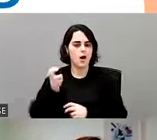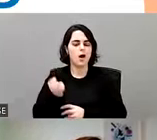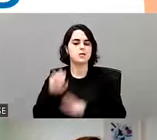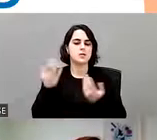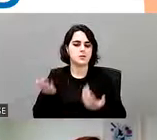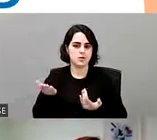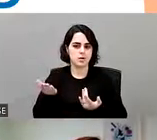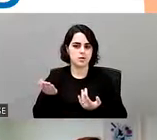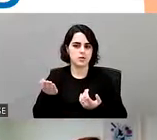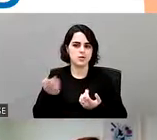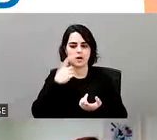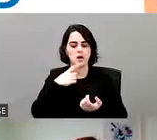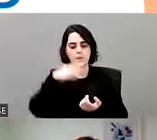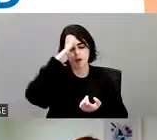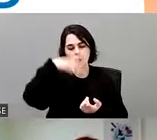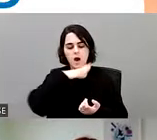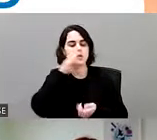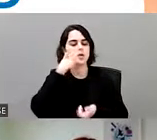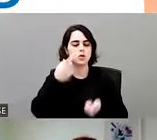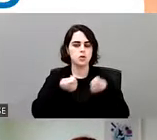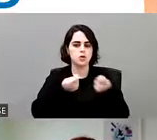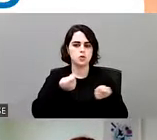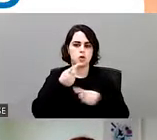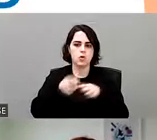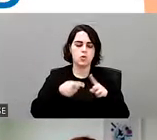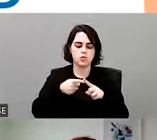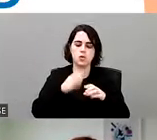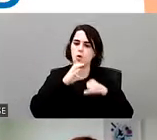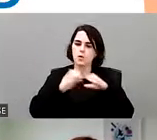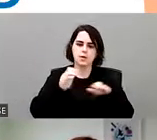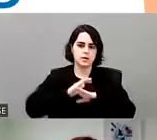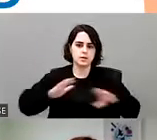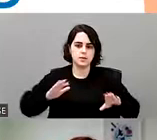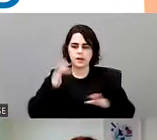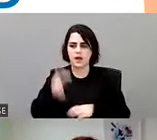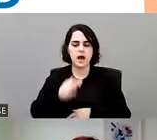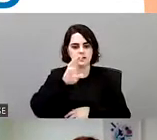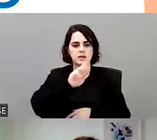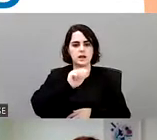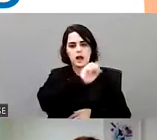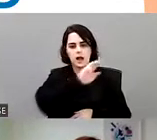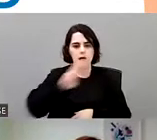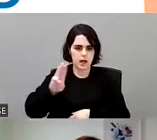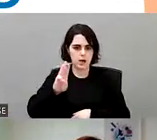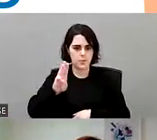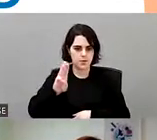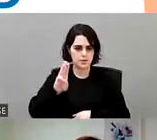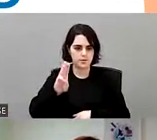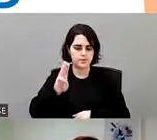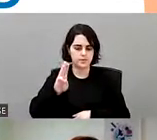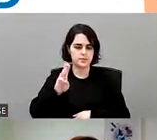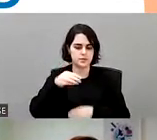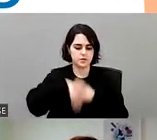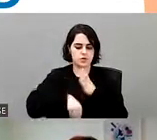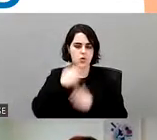ponemos el control parental para que ella solo pueda usar el comunicador y las aplicaciones que tiene del colegio,